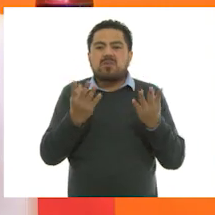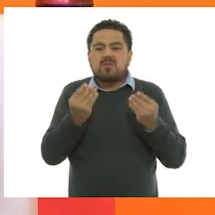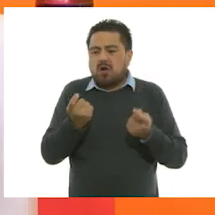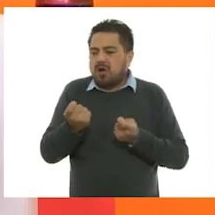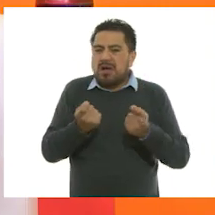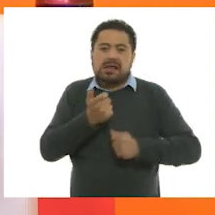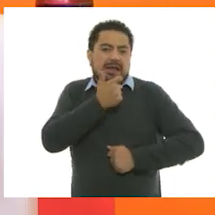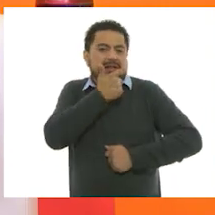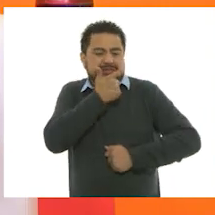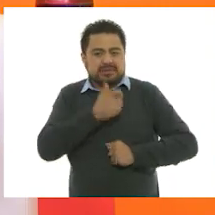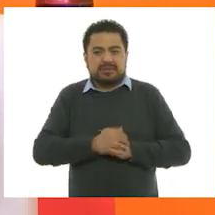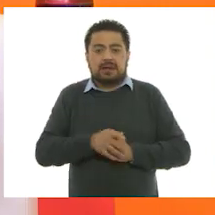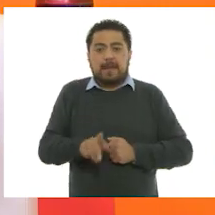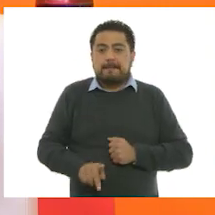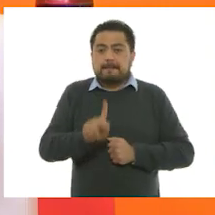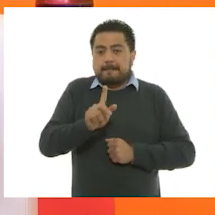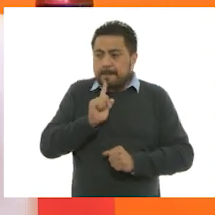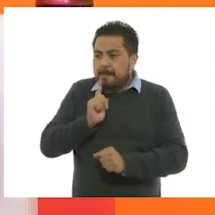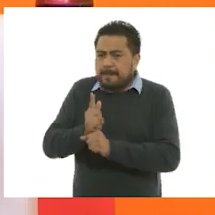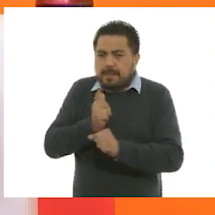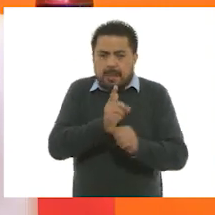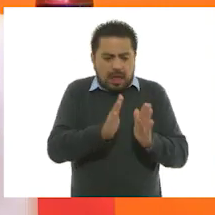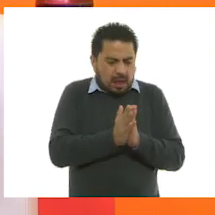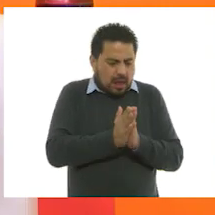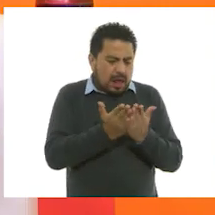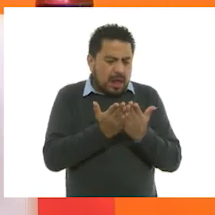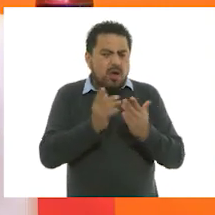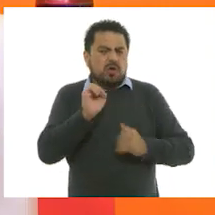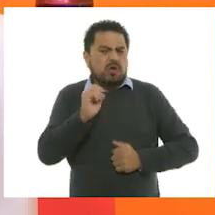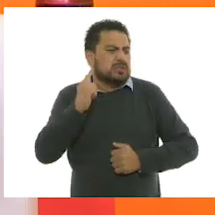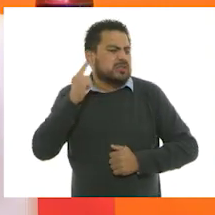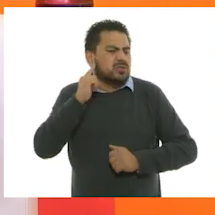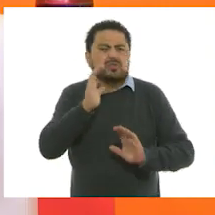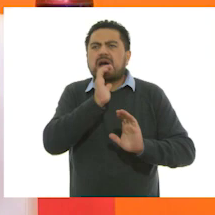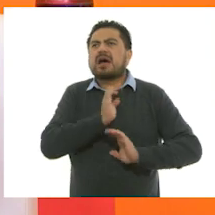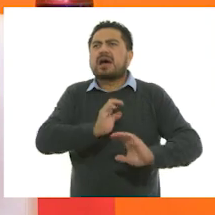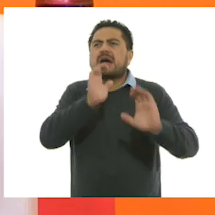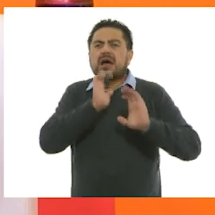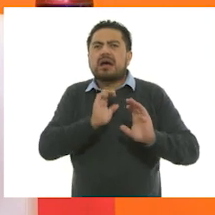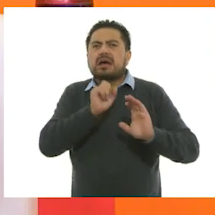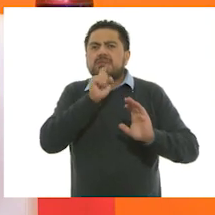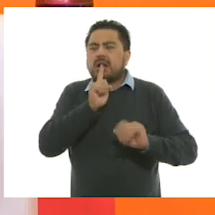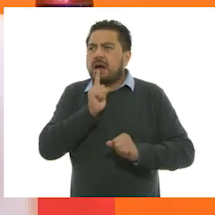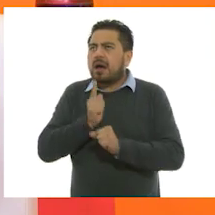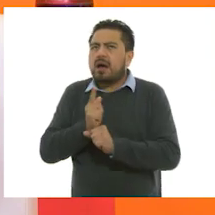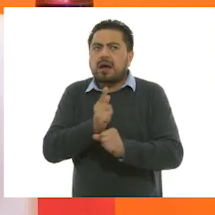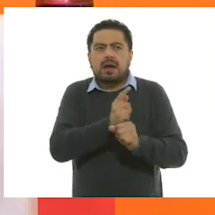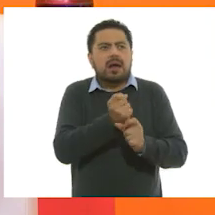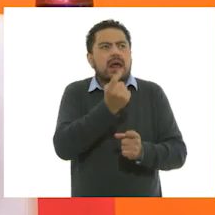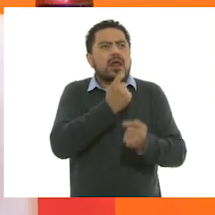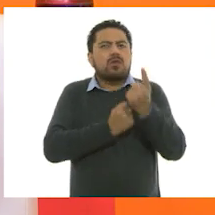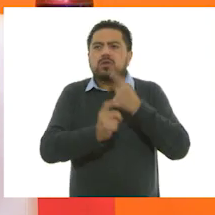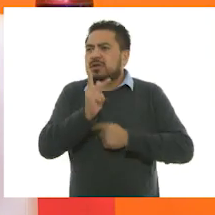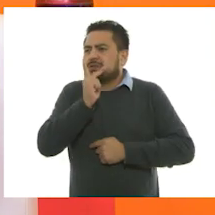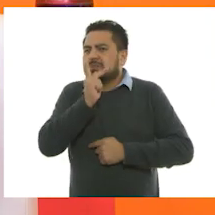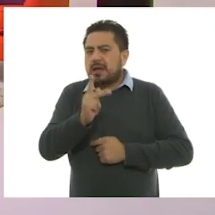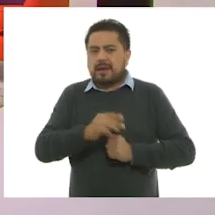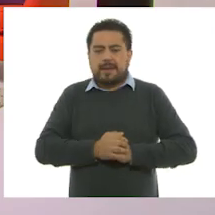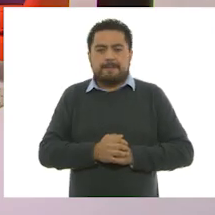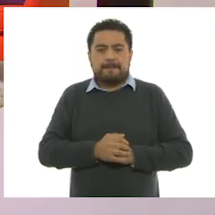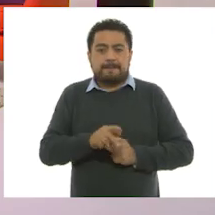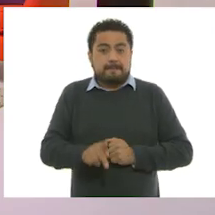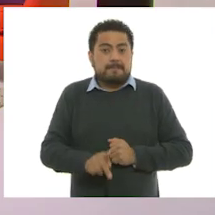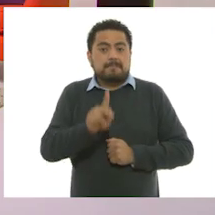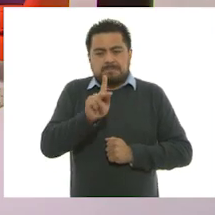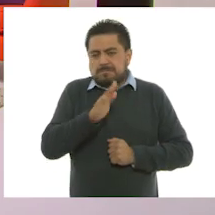dominio del inglés, pero vemos en un libro o escuchamos una canción y vamos identificando algunas palabras.